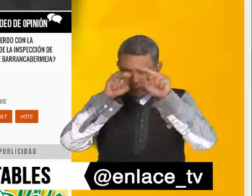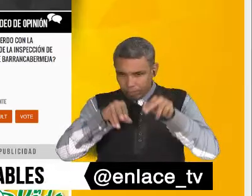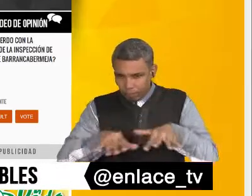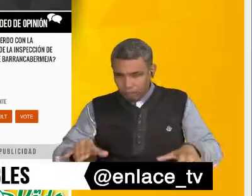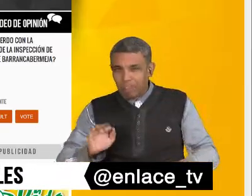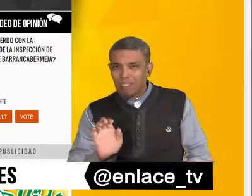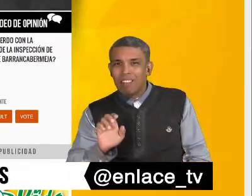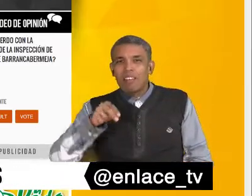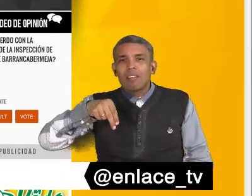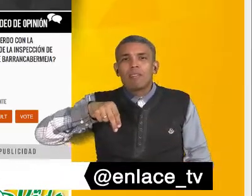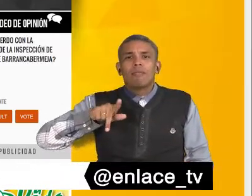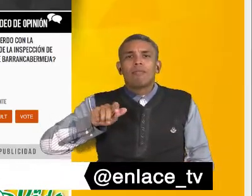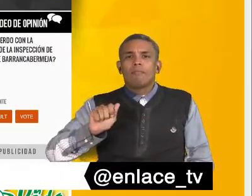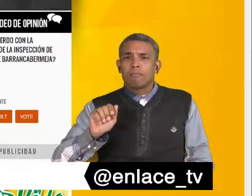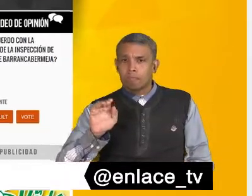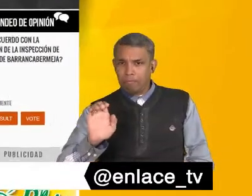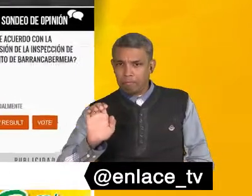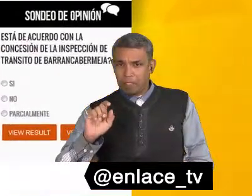página